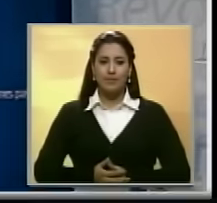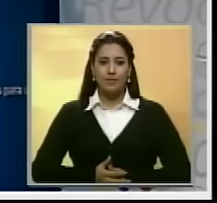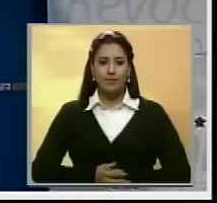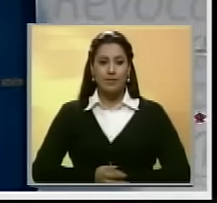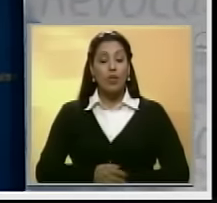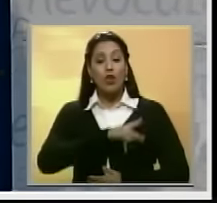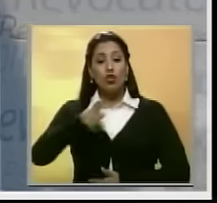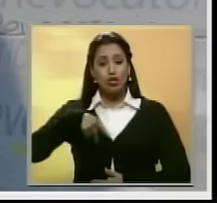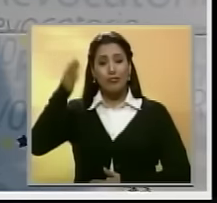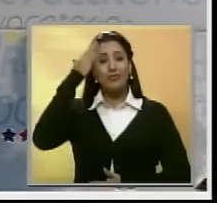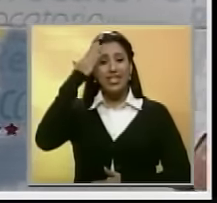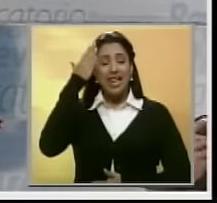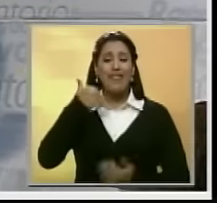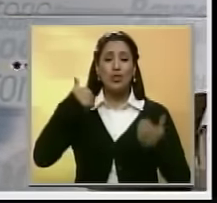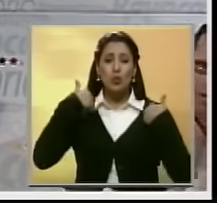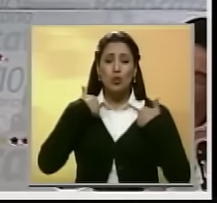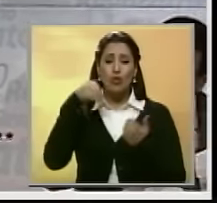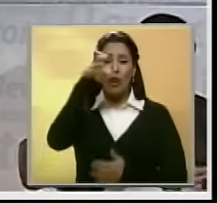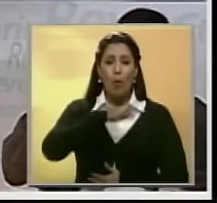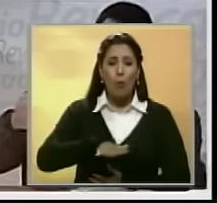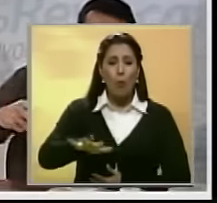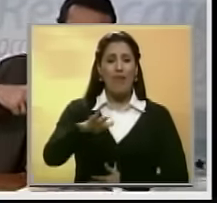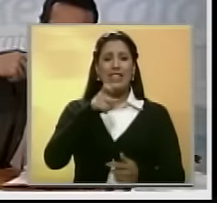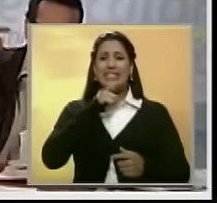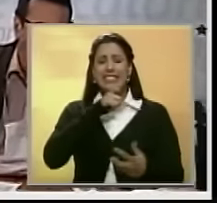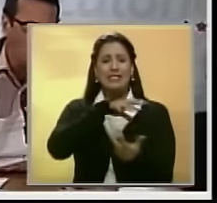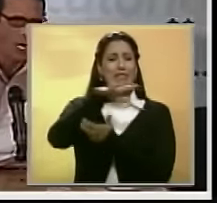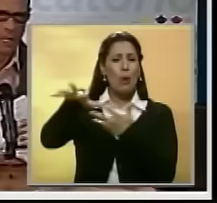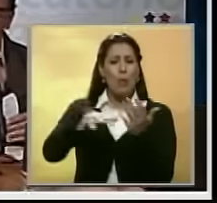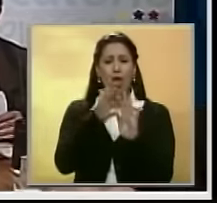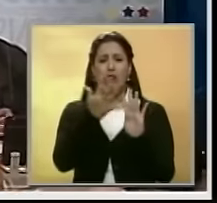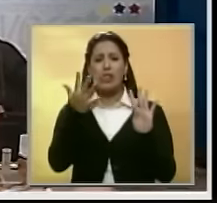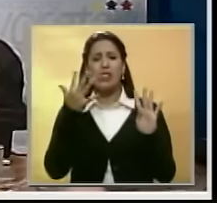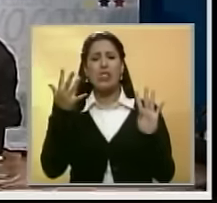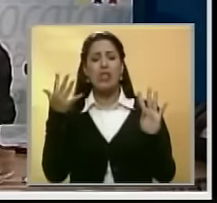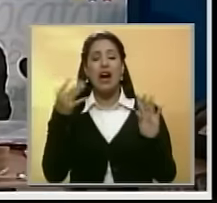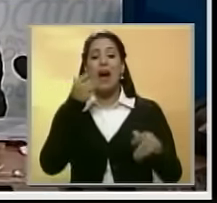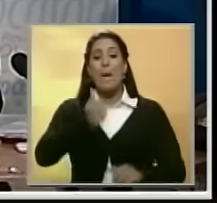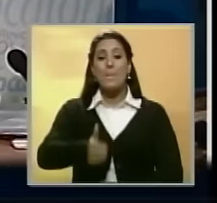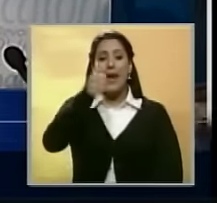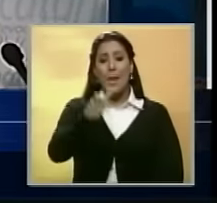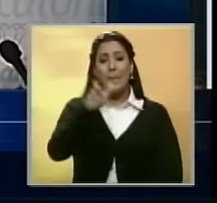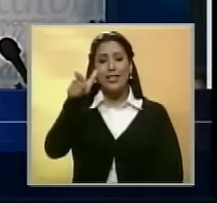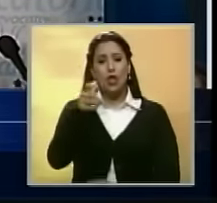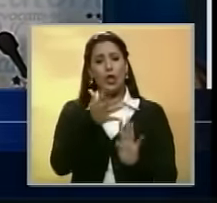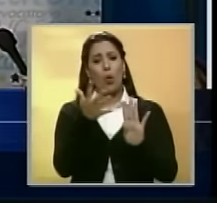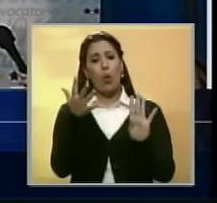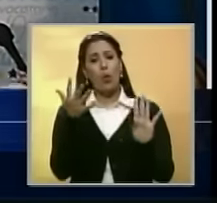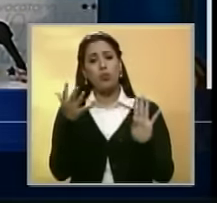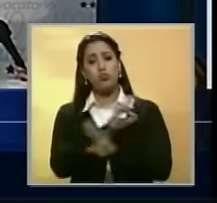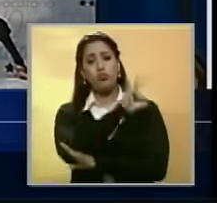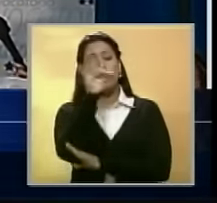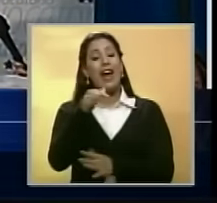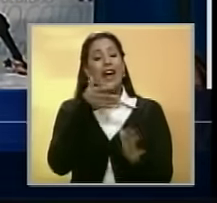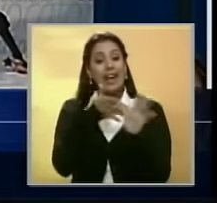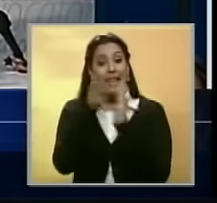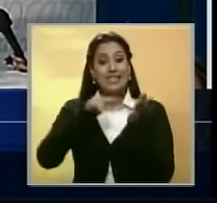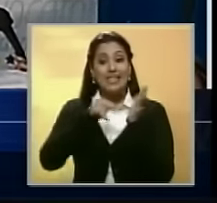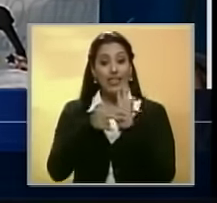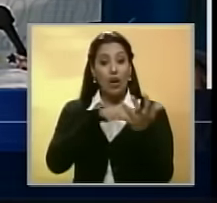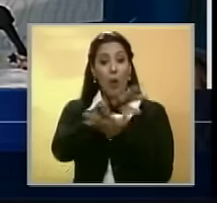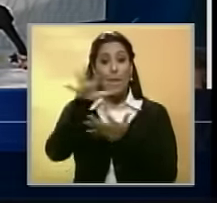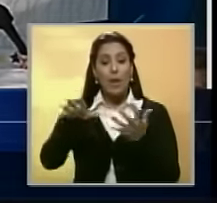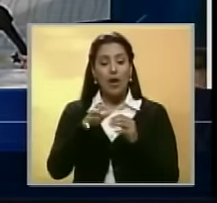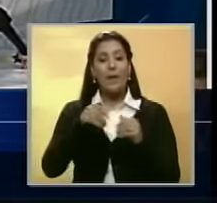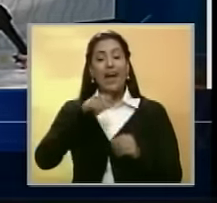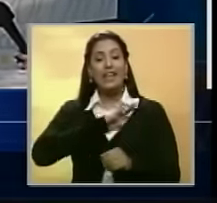Nosotros sabemos lo que está viviendo nuestro pueblo, las dificultades, las colas, que la mayoría de la gente está en cola. Eso es parte de esta dinámica